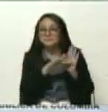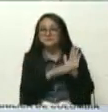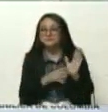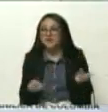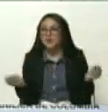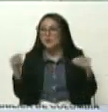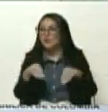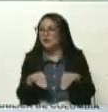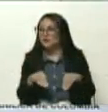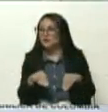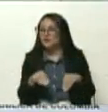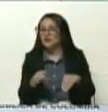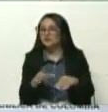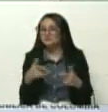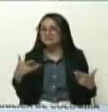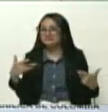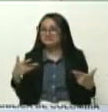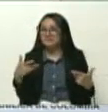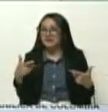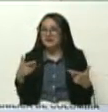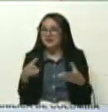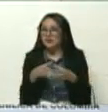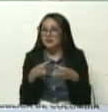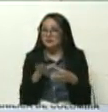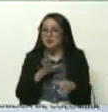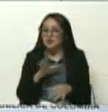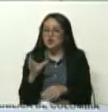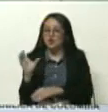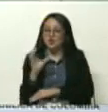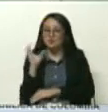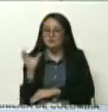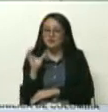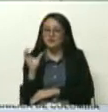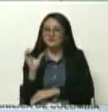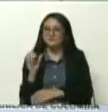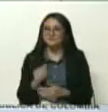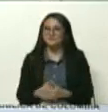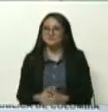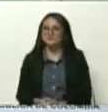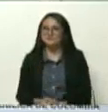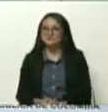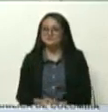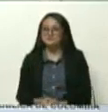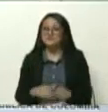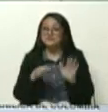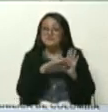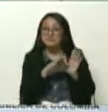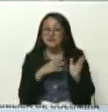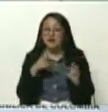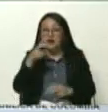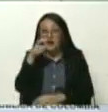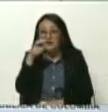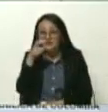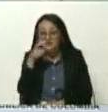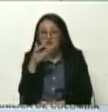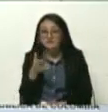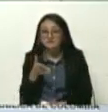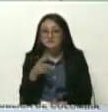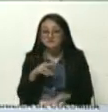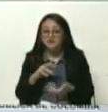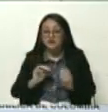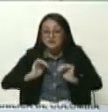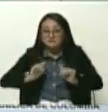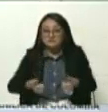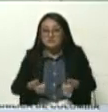pactados con esta guerrilla por parte del Estado colombiano. En su rol de garantes, lo que se ha hecho es